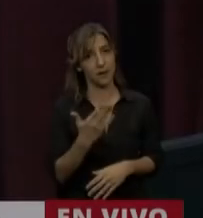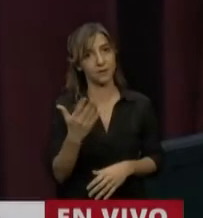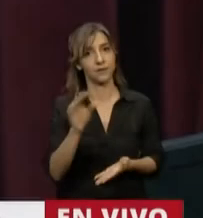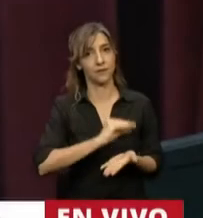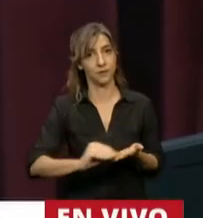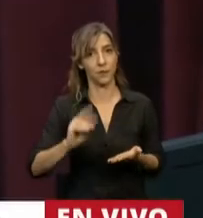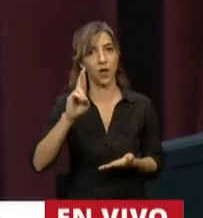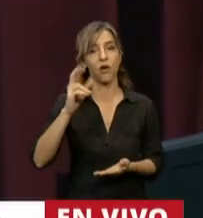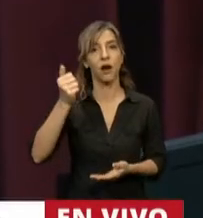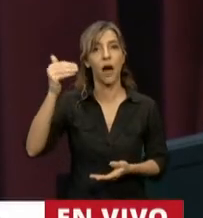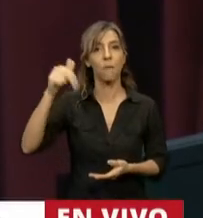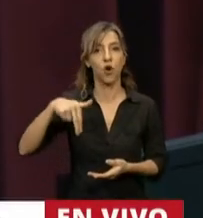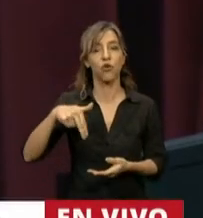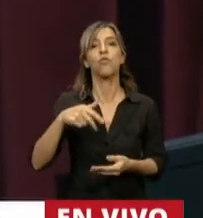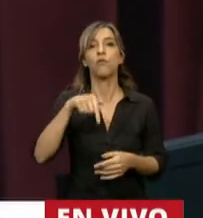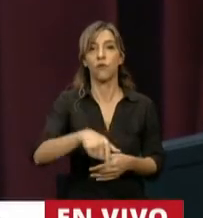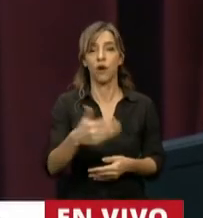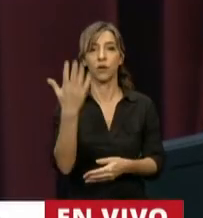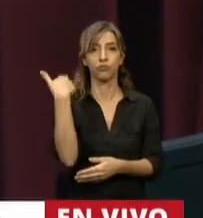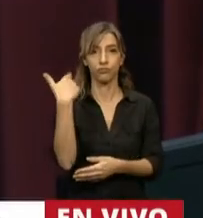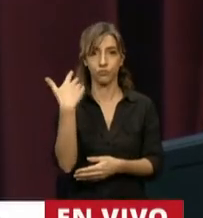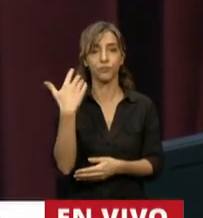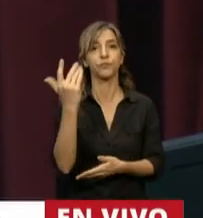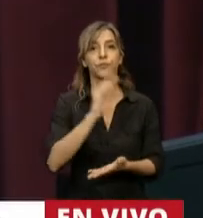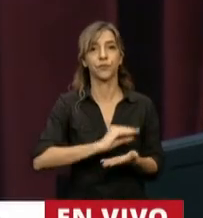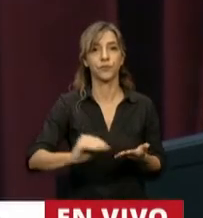Tiene la palabra la diputada Alma Chani Zapaga.